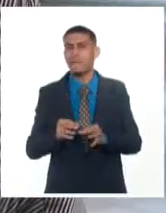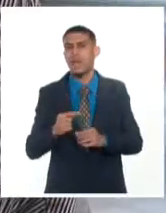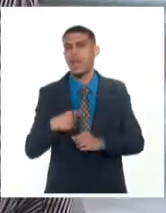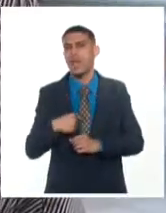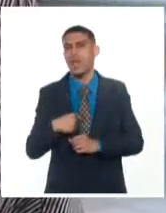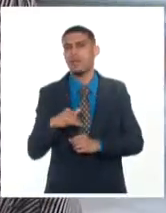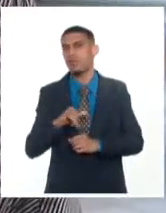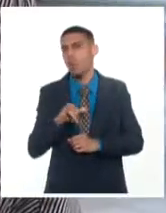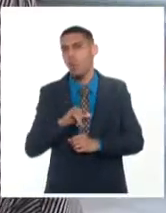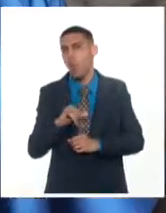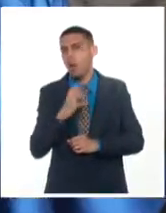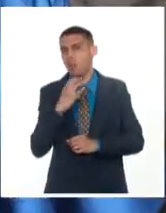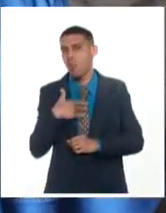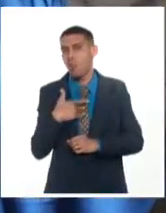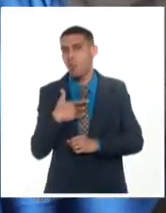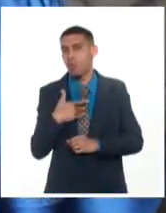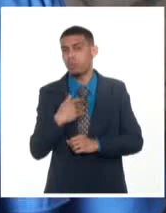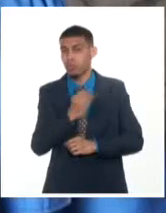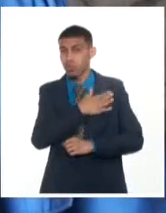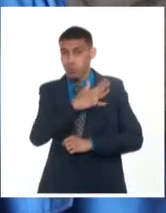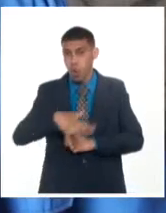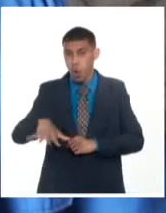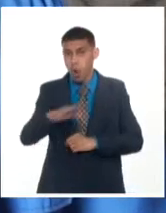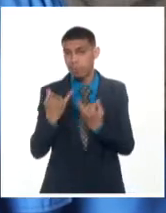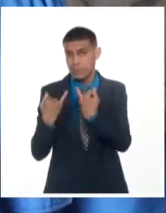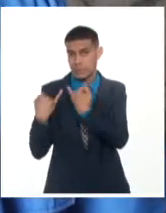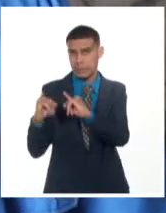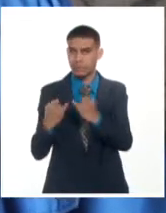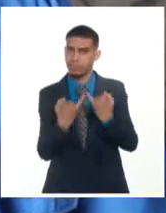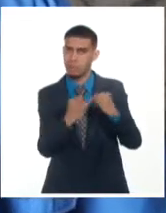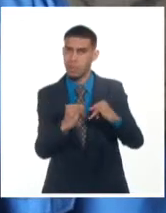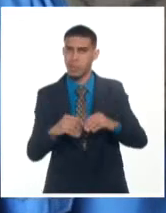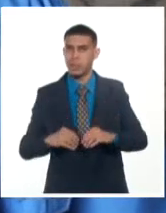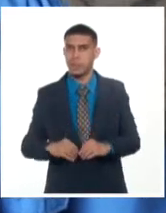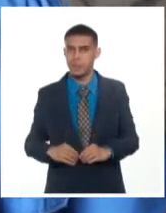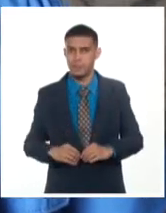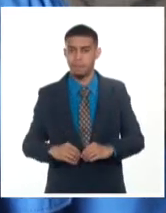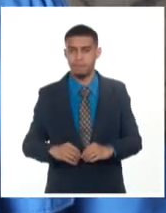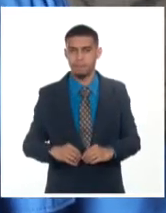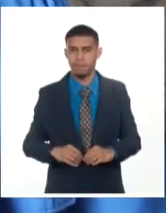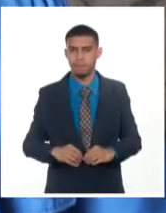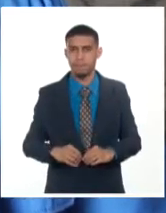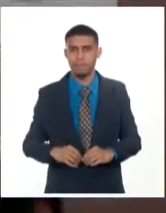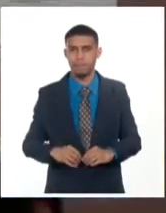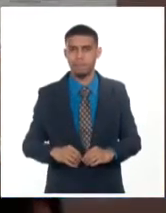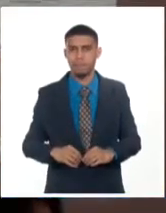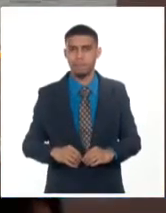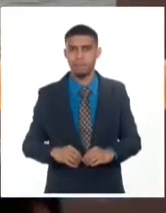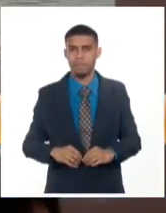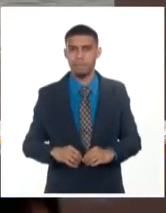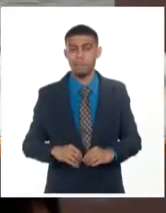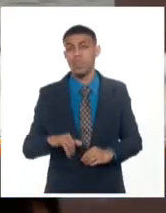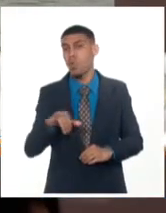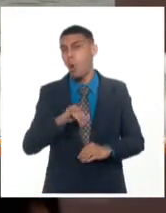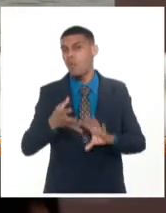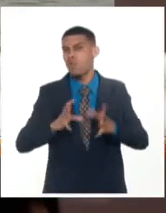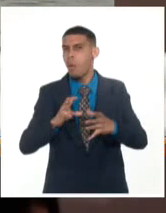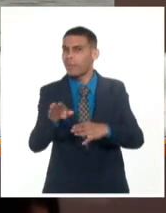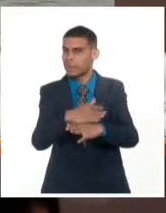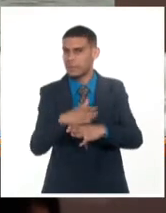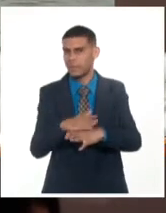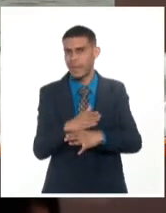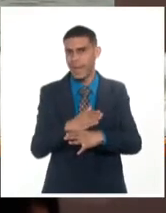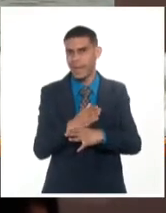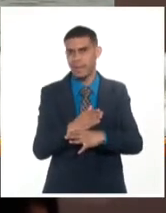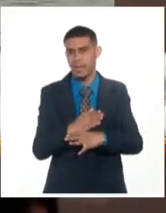que son zonas insulares. Los bailarines también tienen una manera de moverse con el espacio urbano que